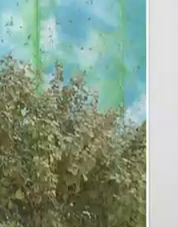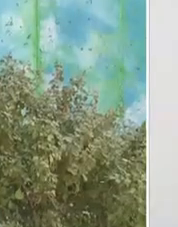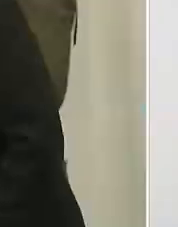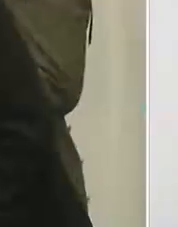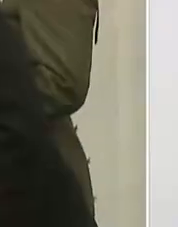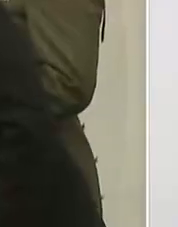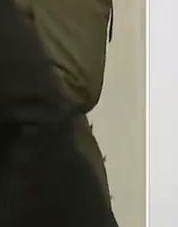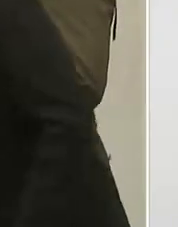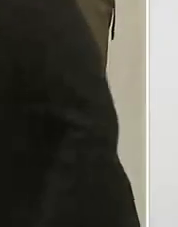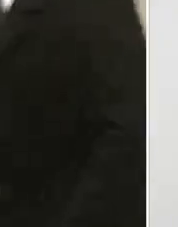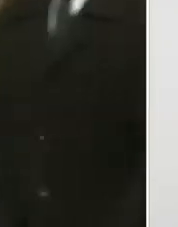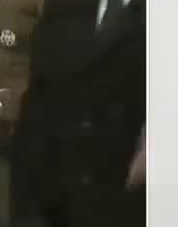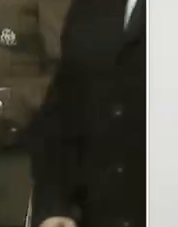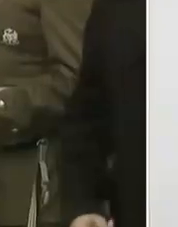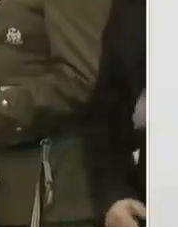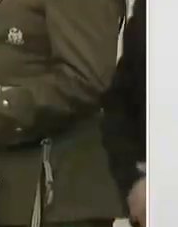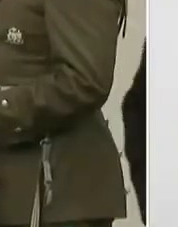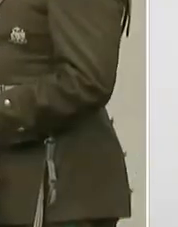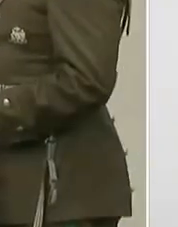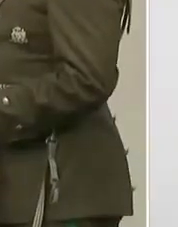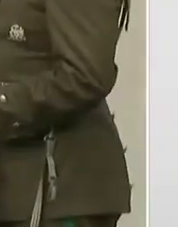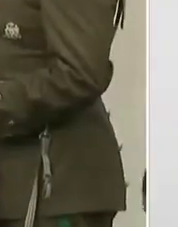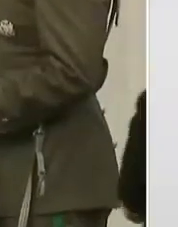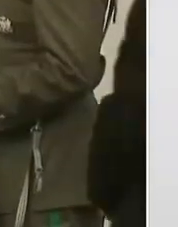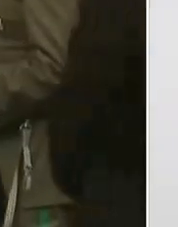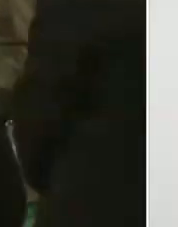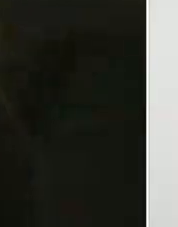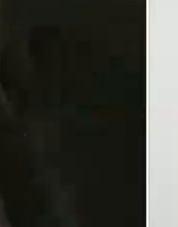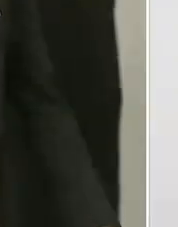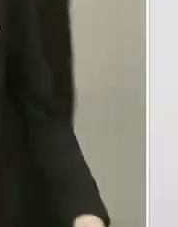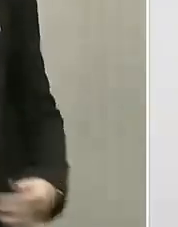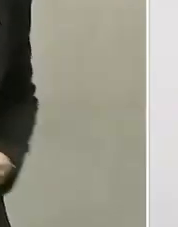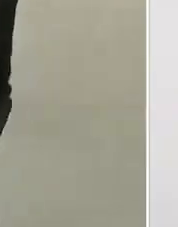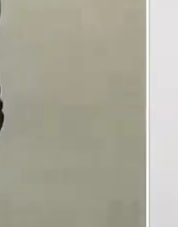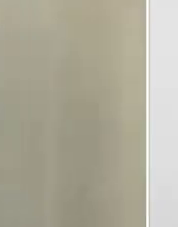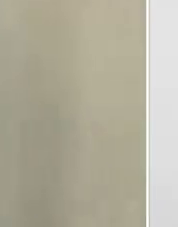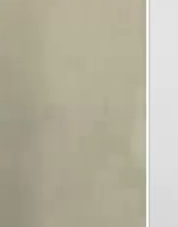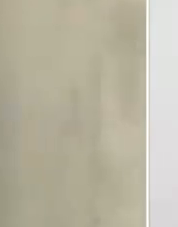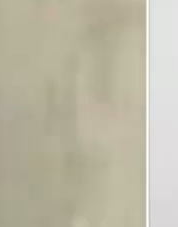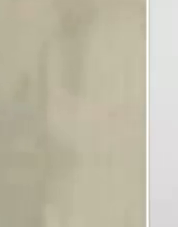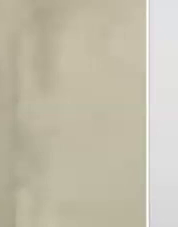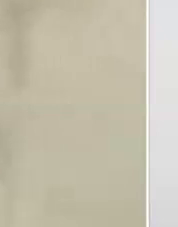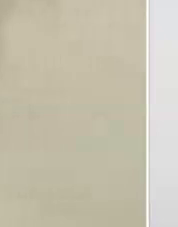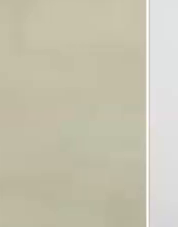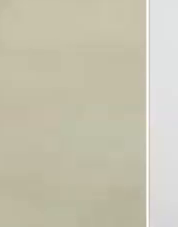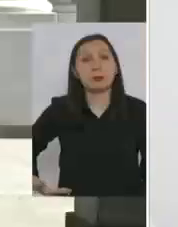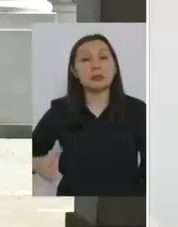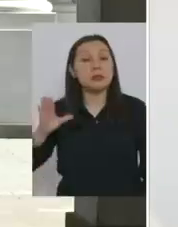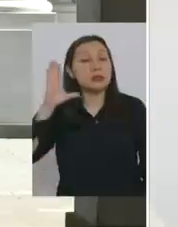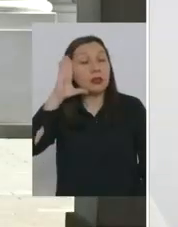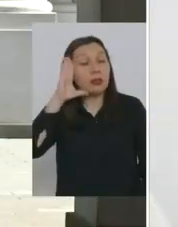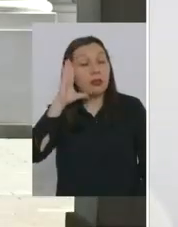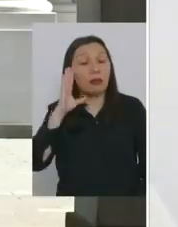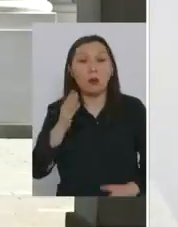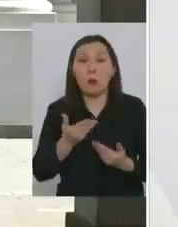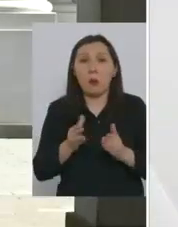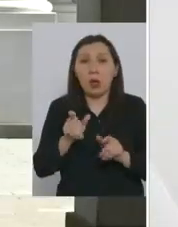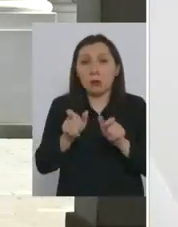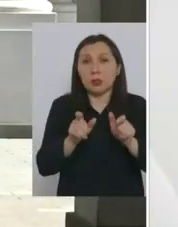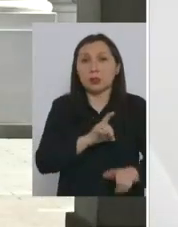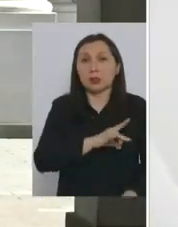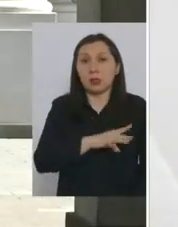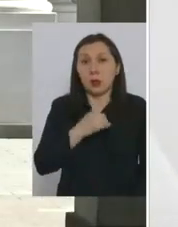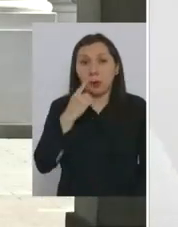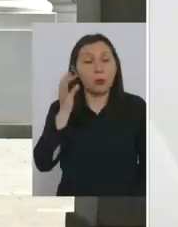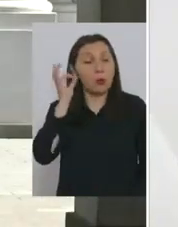eventual acusación constitucional, que dicho sea de paso, desde el punto de vista del reglamento del Congreso, se puede hacer hasta 3 meses después